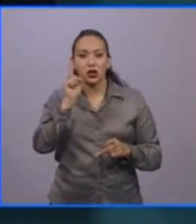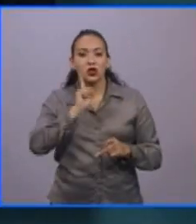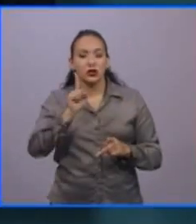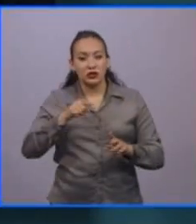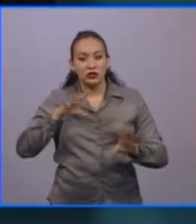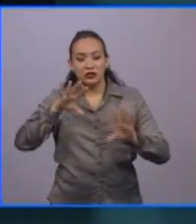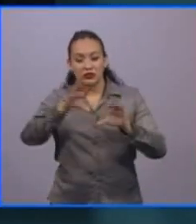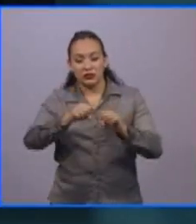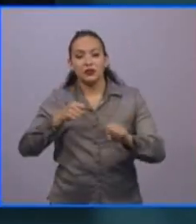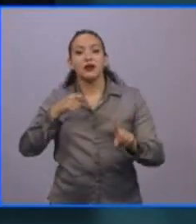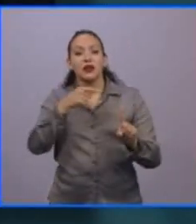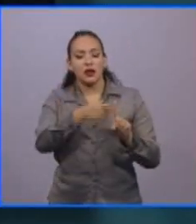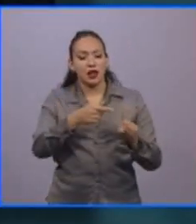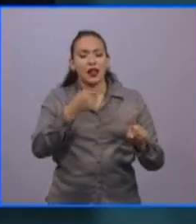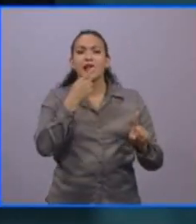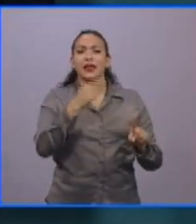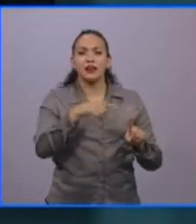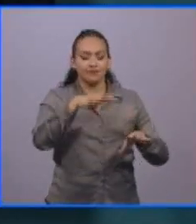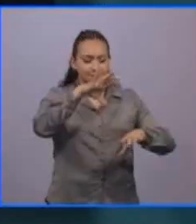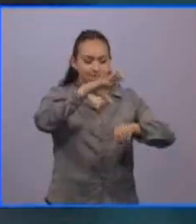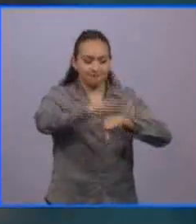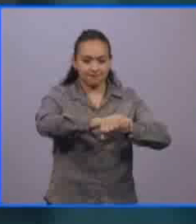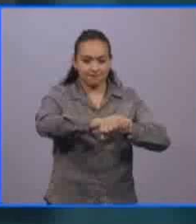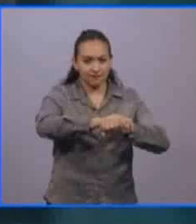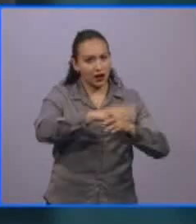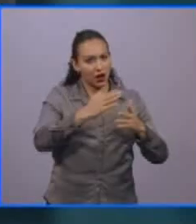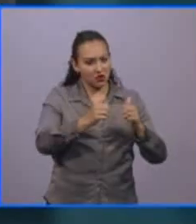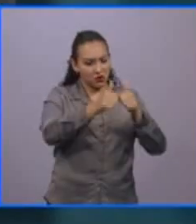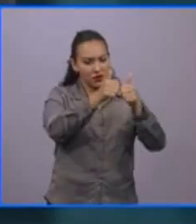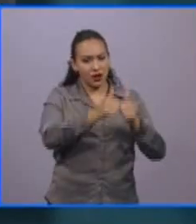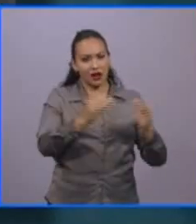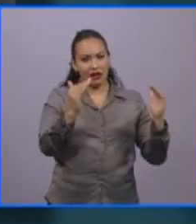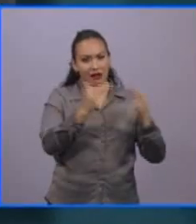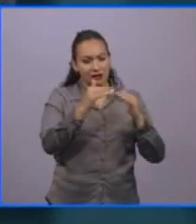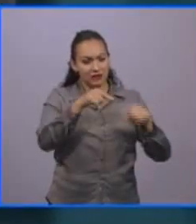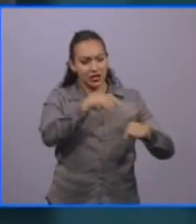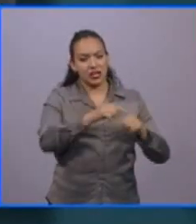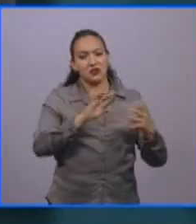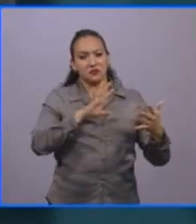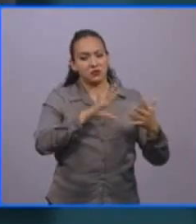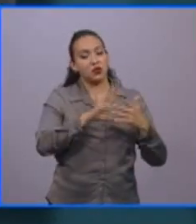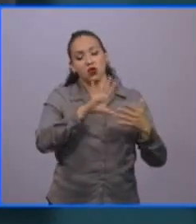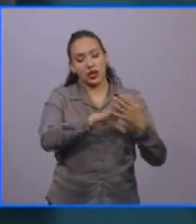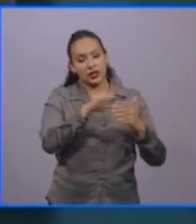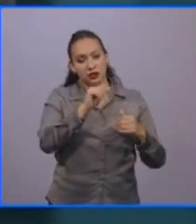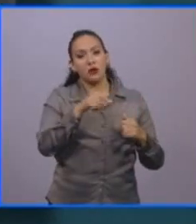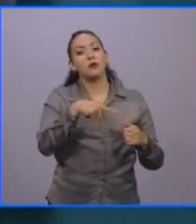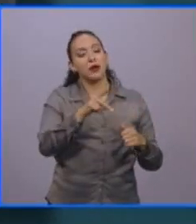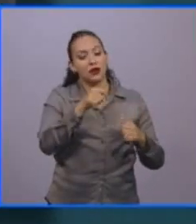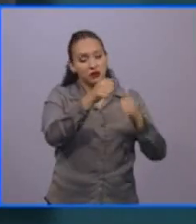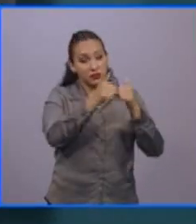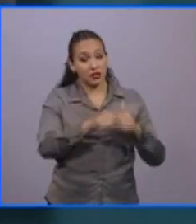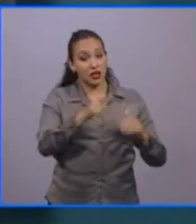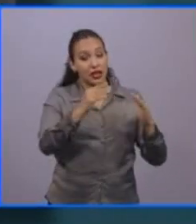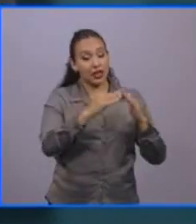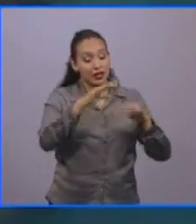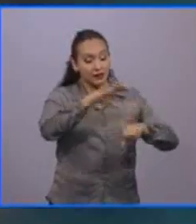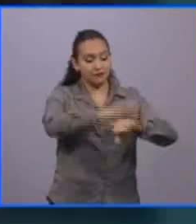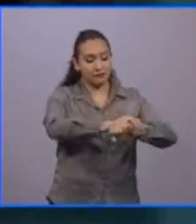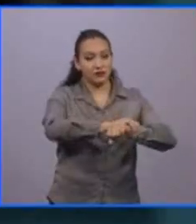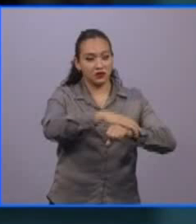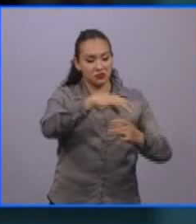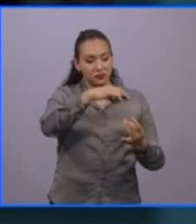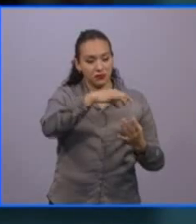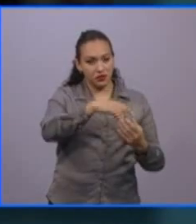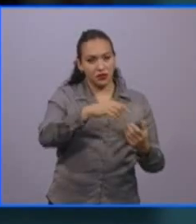la prisión domiciliaria con brazalete electrónico y supervisión, medida de la que gozaba desde agosto de 2024, no consideró